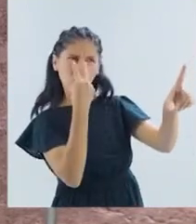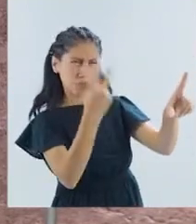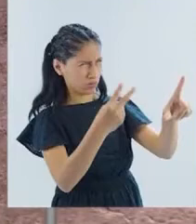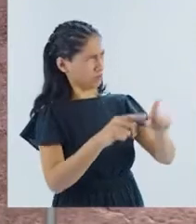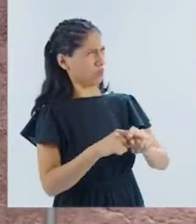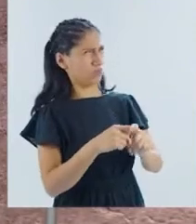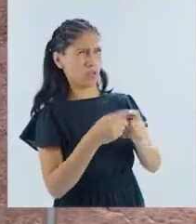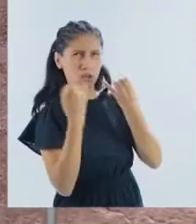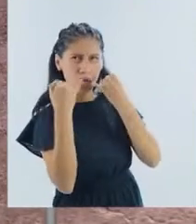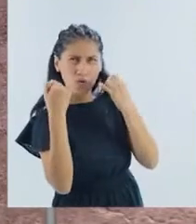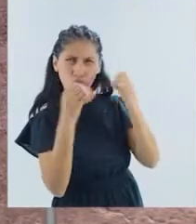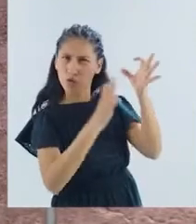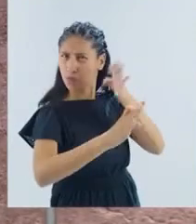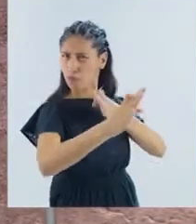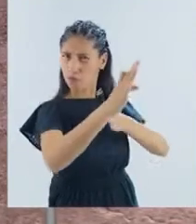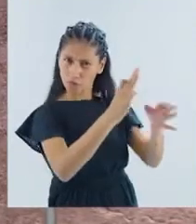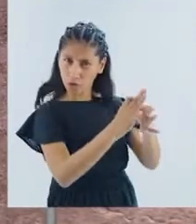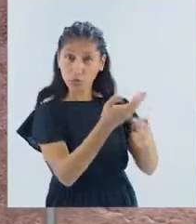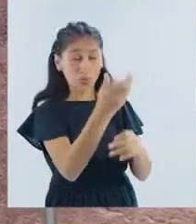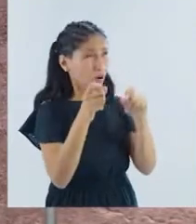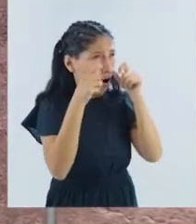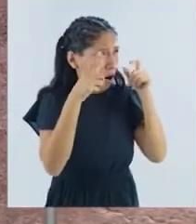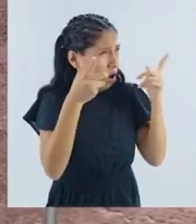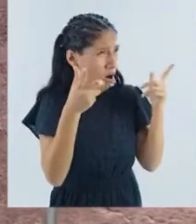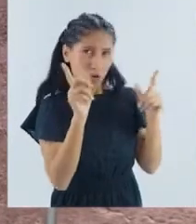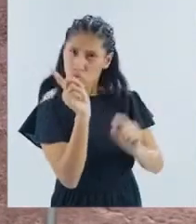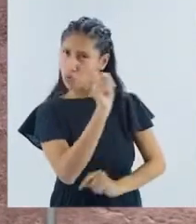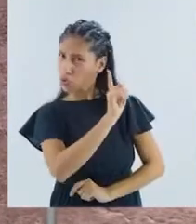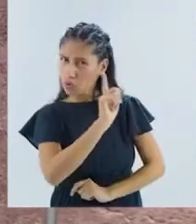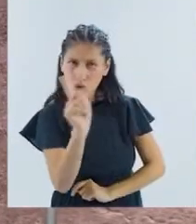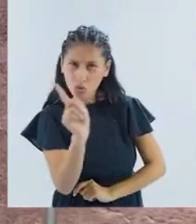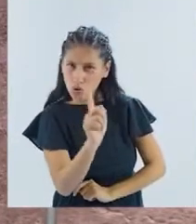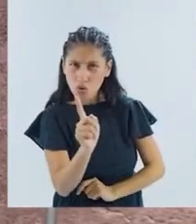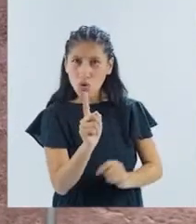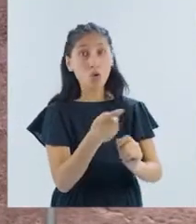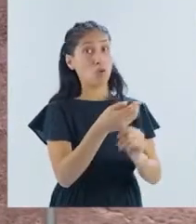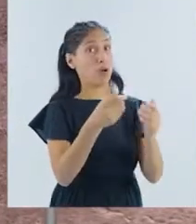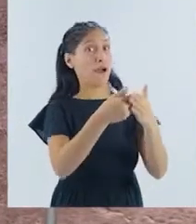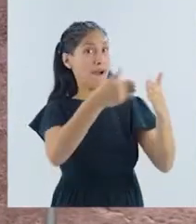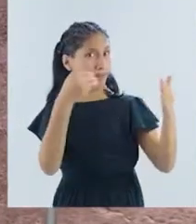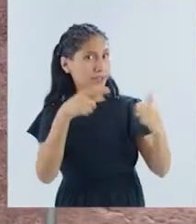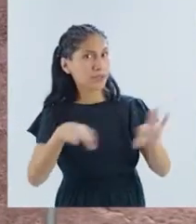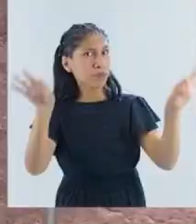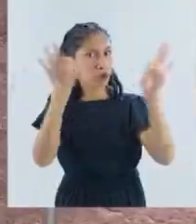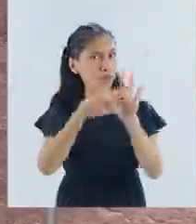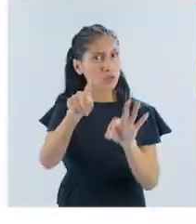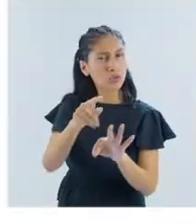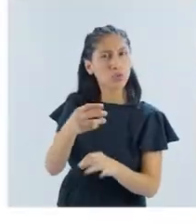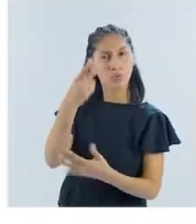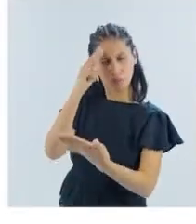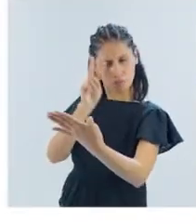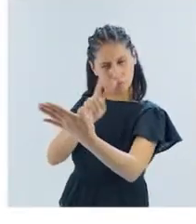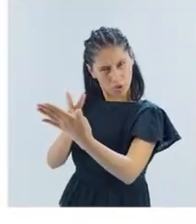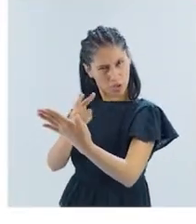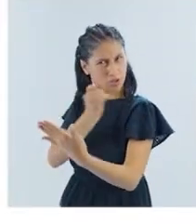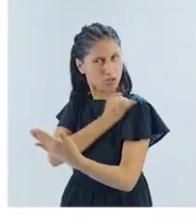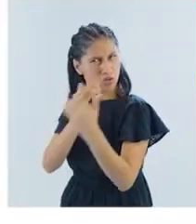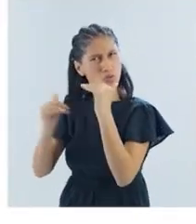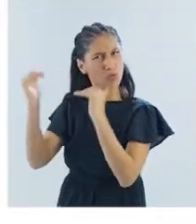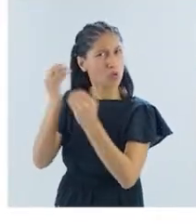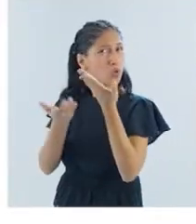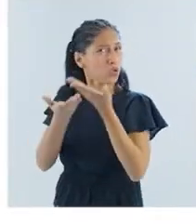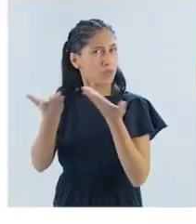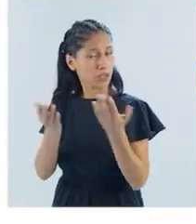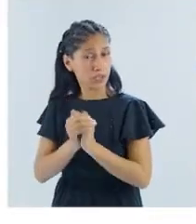falsas publicidades. Ustedes deben estar bien informados sobre las instituciones de educación superior. Ahí quería llegar,